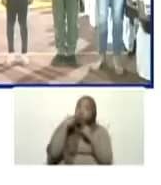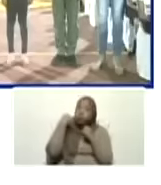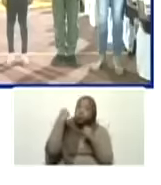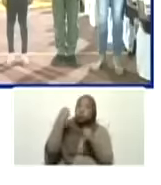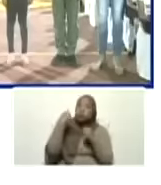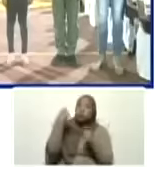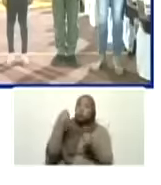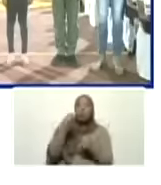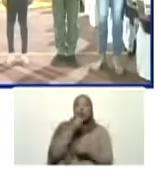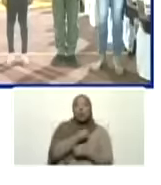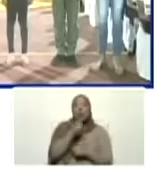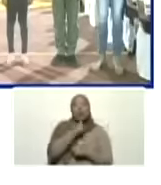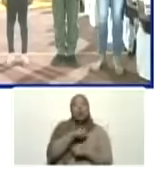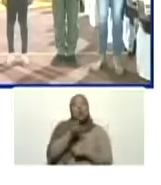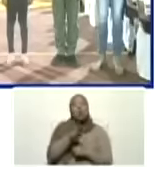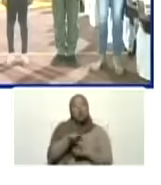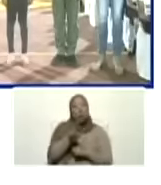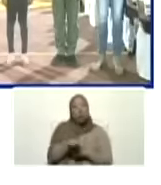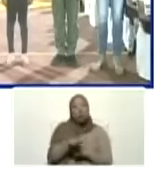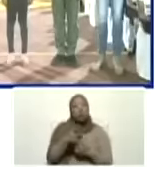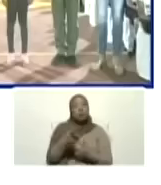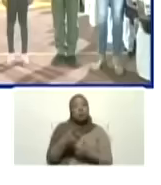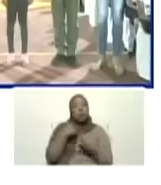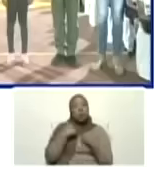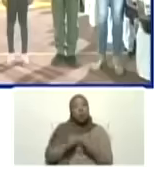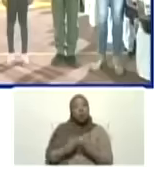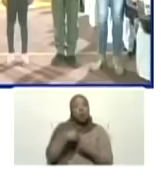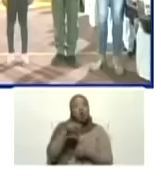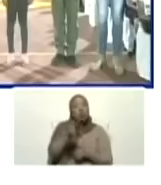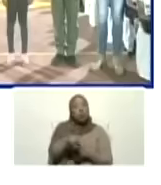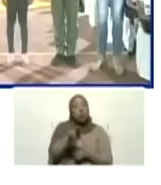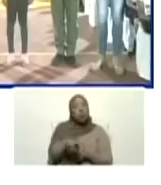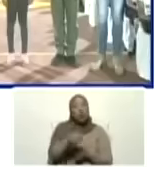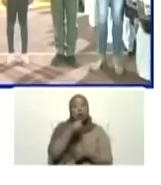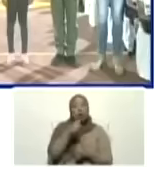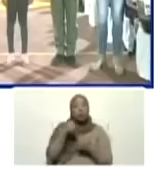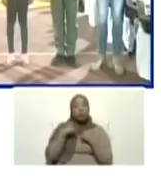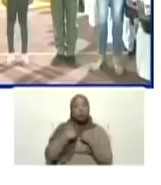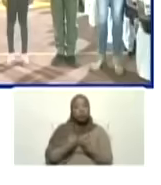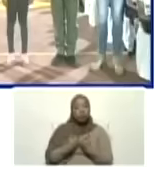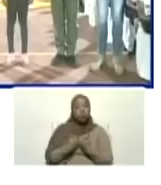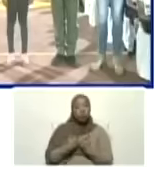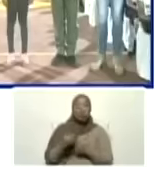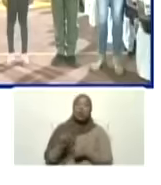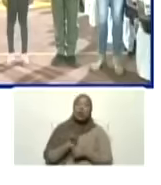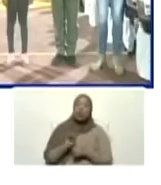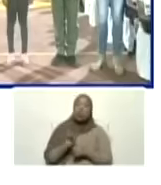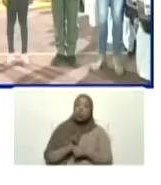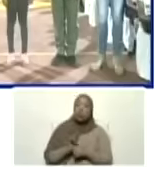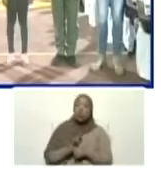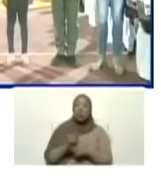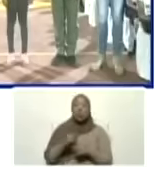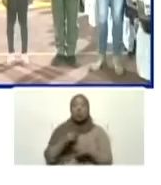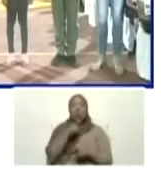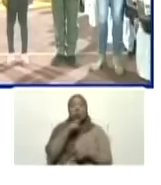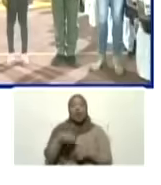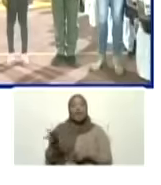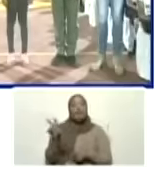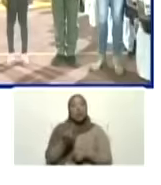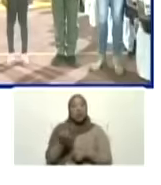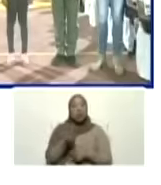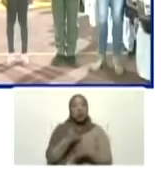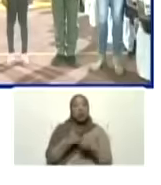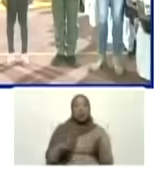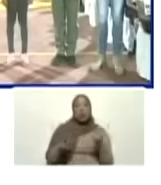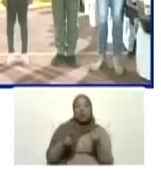No nos rendimos jamás, ni nos rendiremos jamás, jamás. Venezuela es la tierra de los libertadores